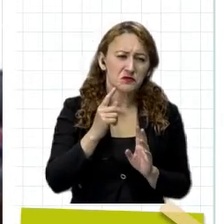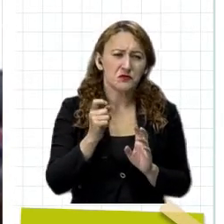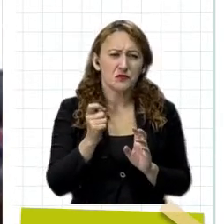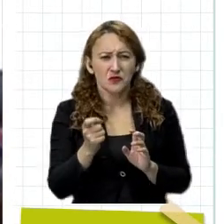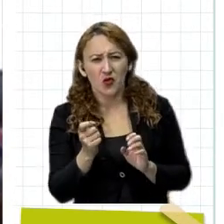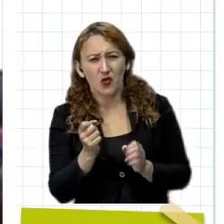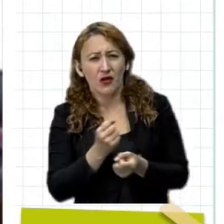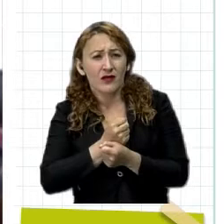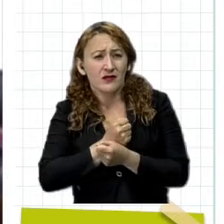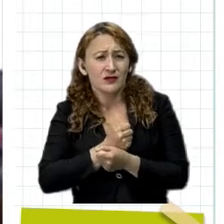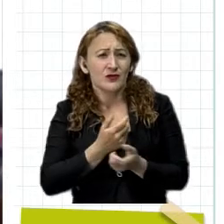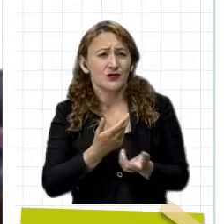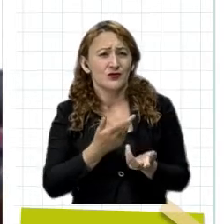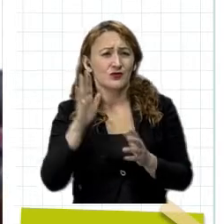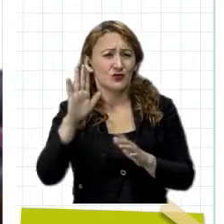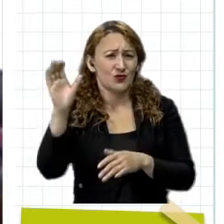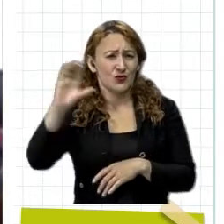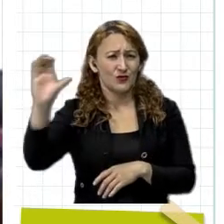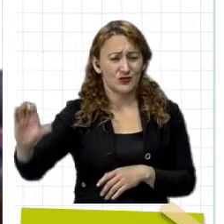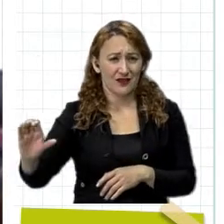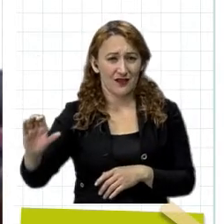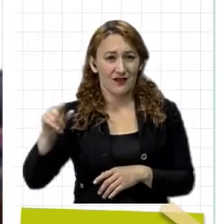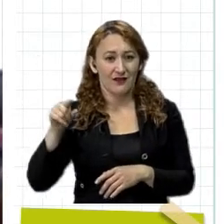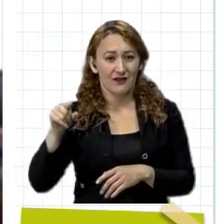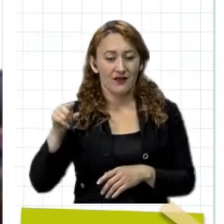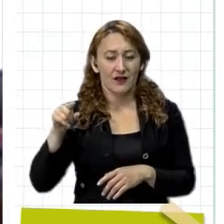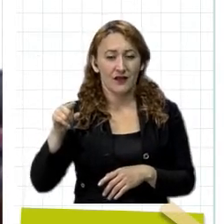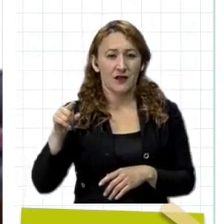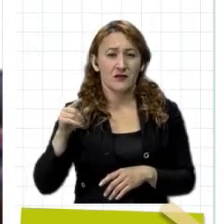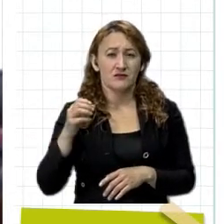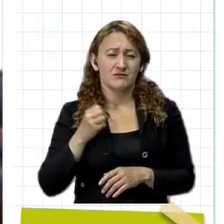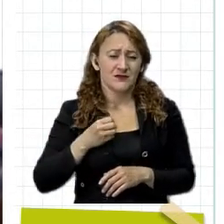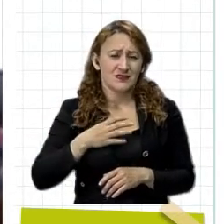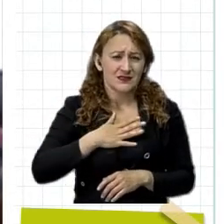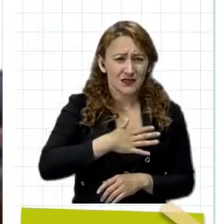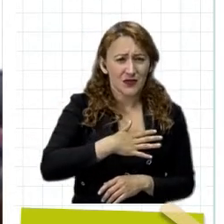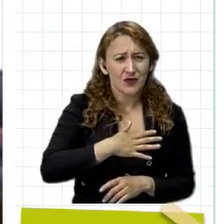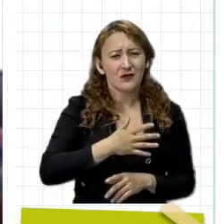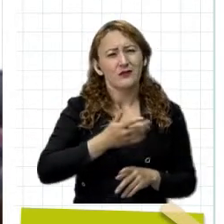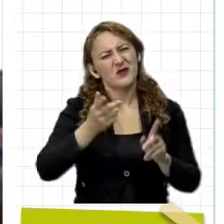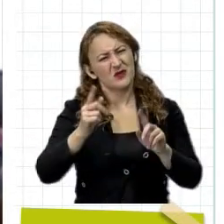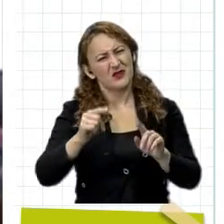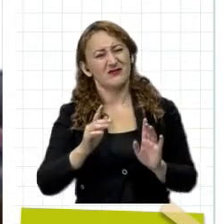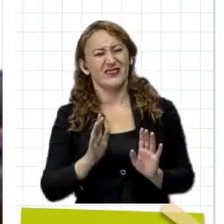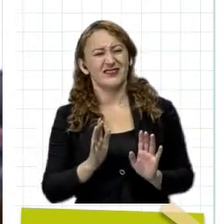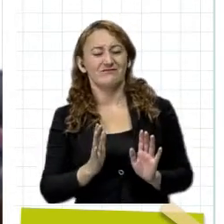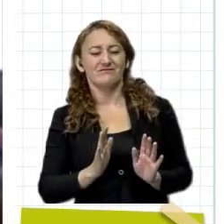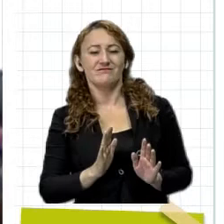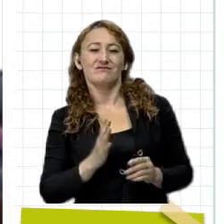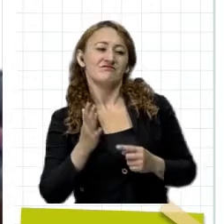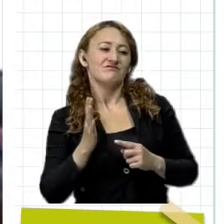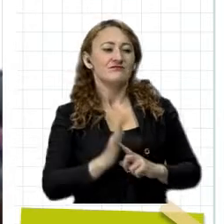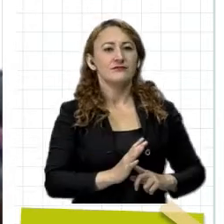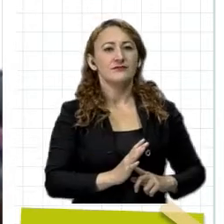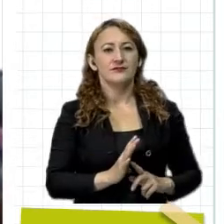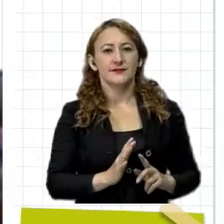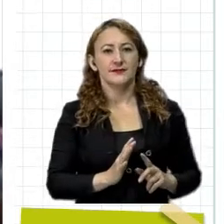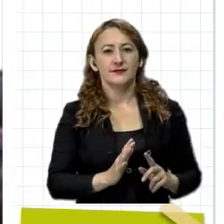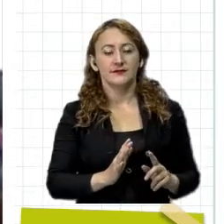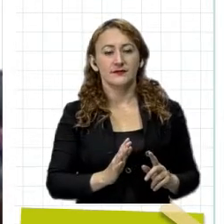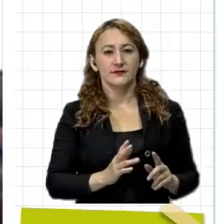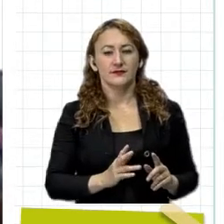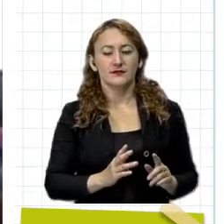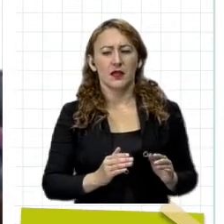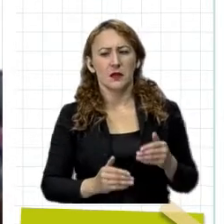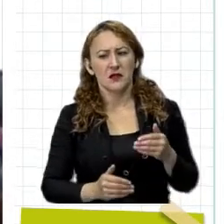tener este apelativo en la costa, un poco de misericordia y un tanto de desdén. Paulatinamente fui